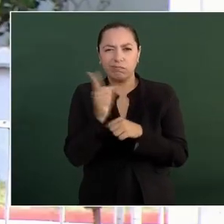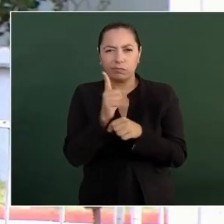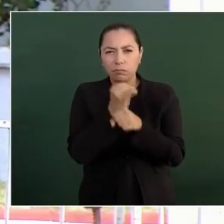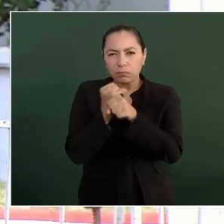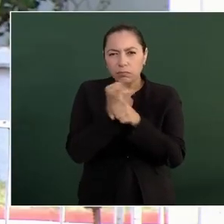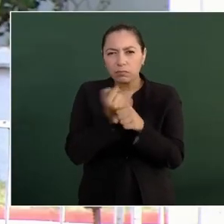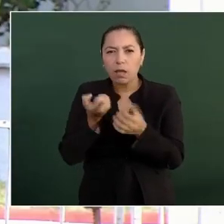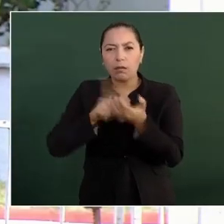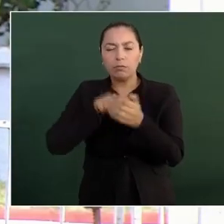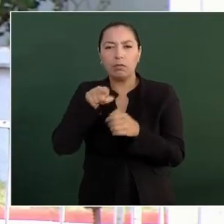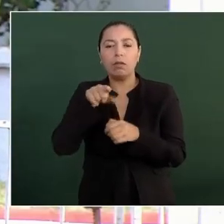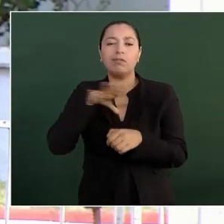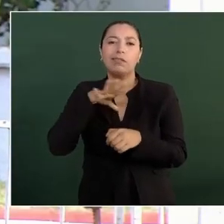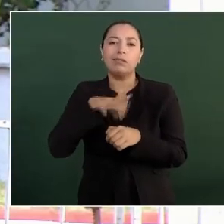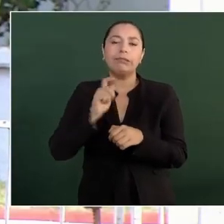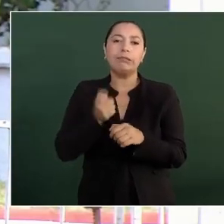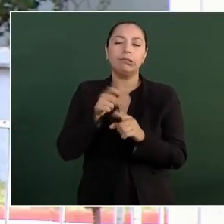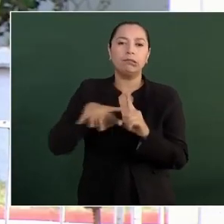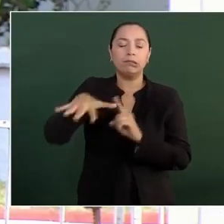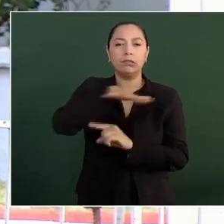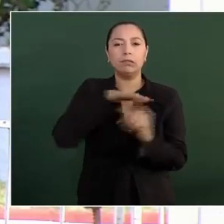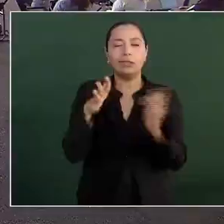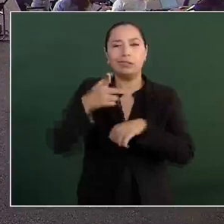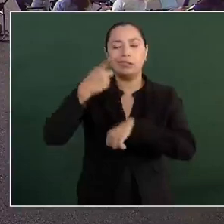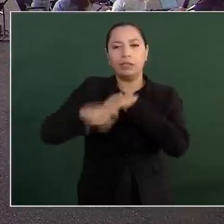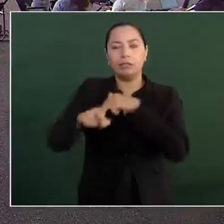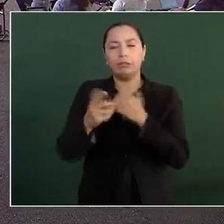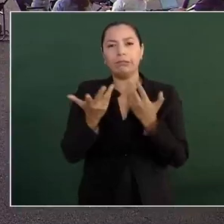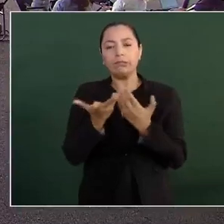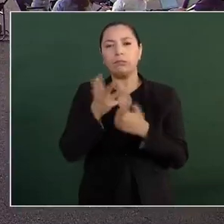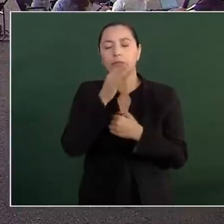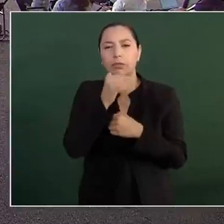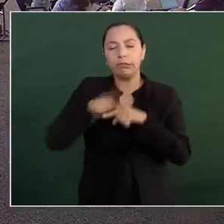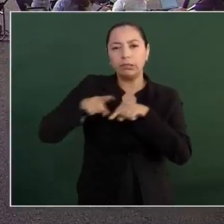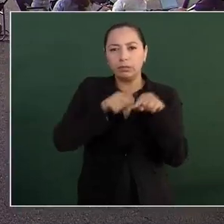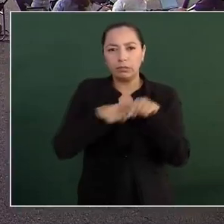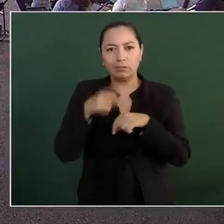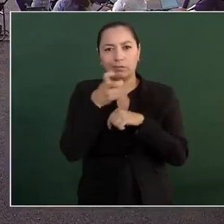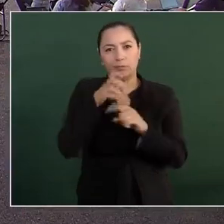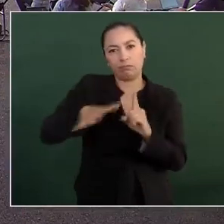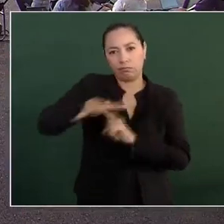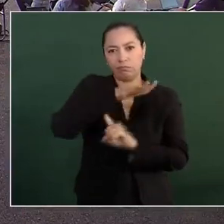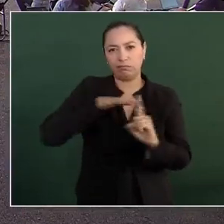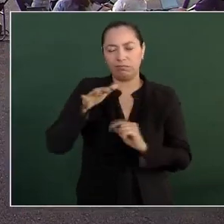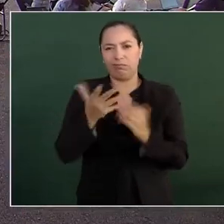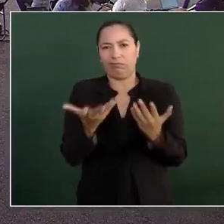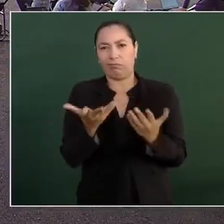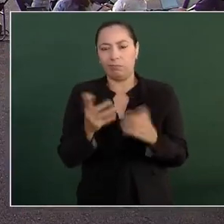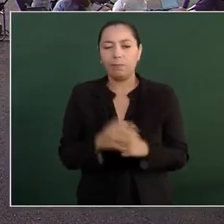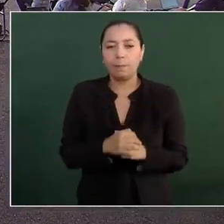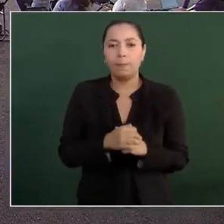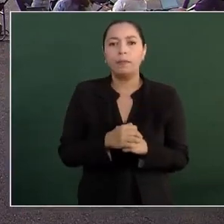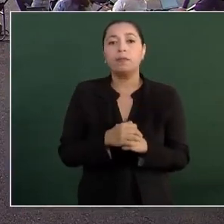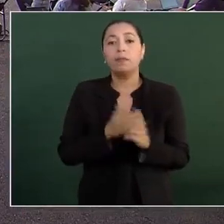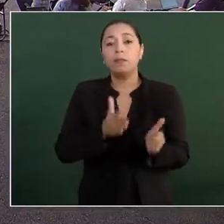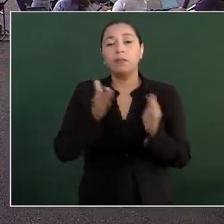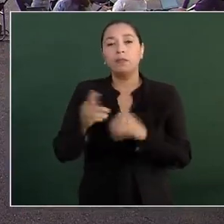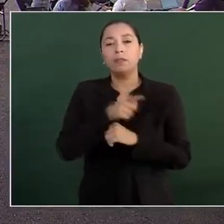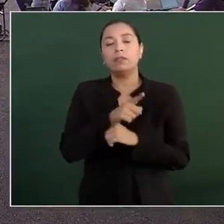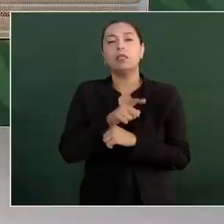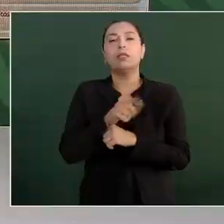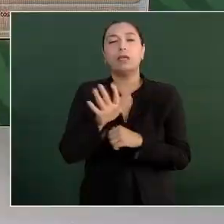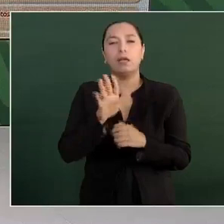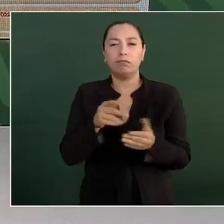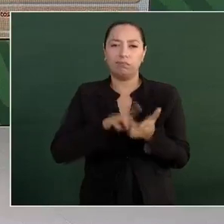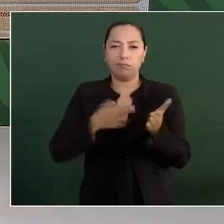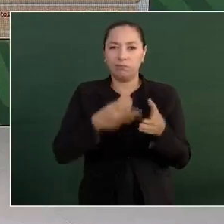como irreversible el impacto ambiental generado. Adelante. Tenemos el caso del amparo al ex secretario